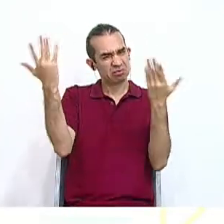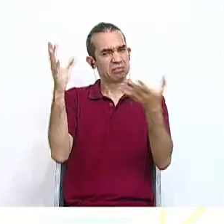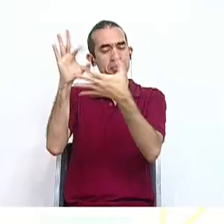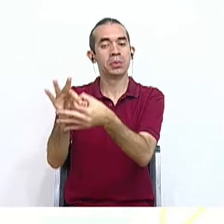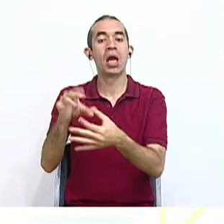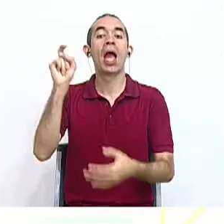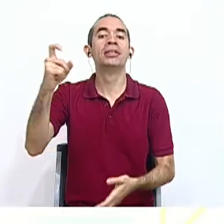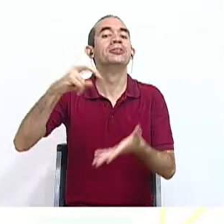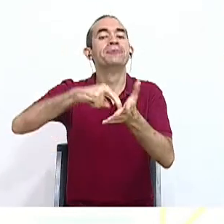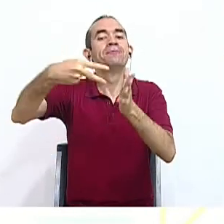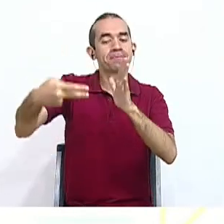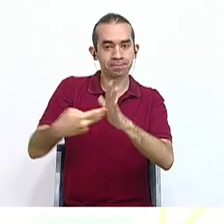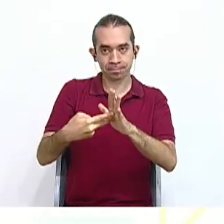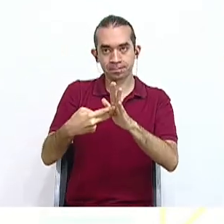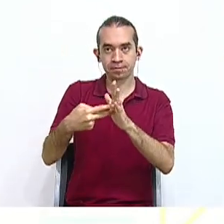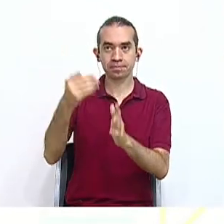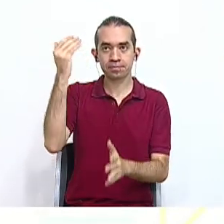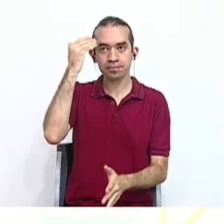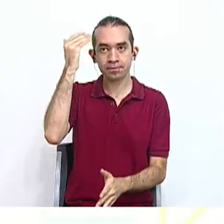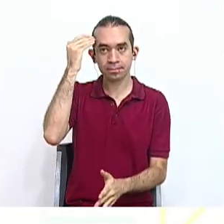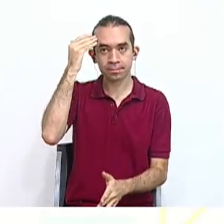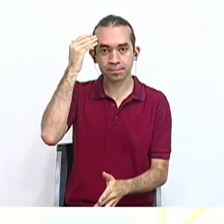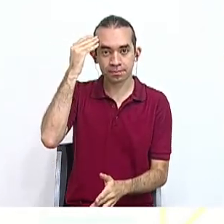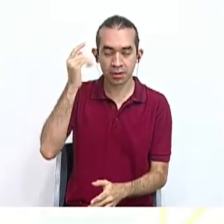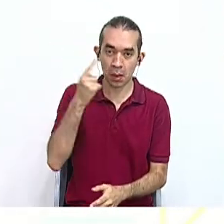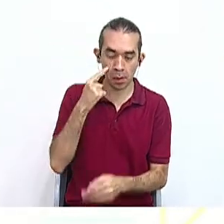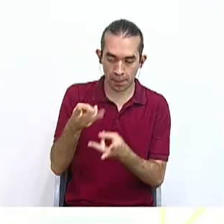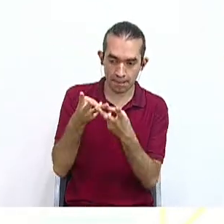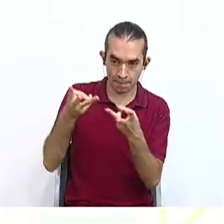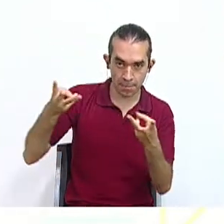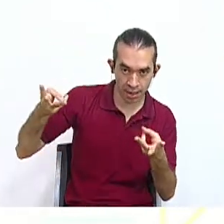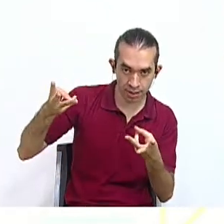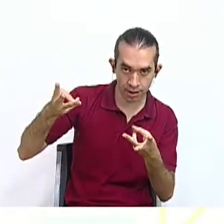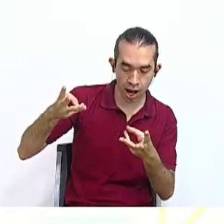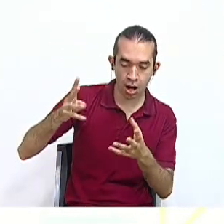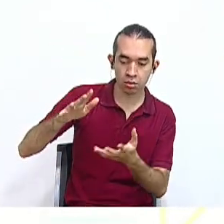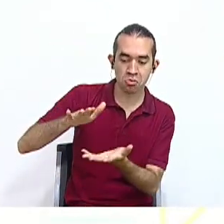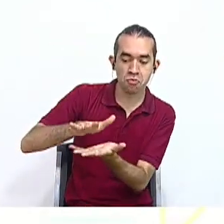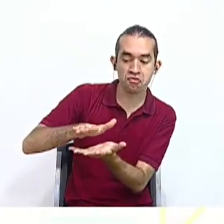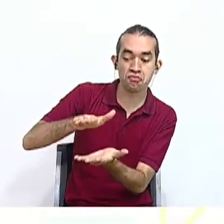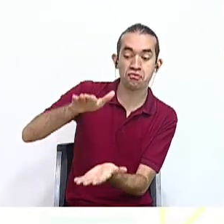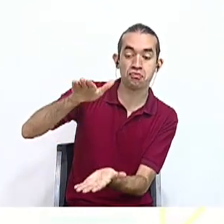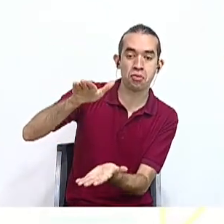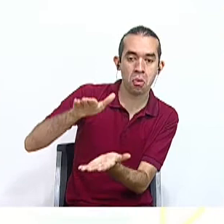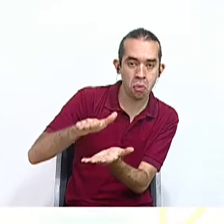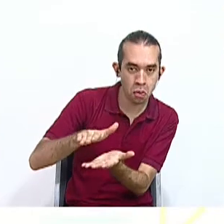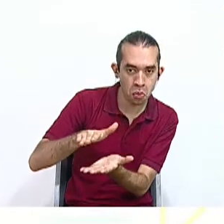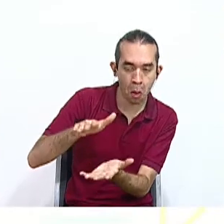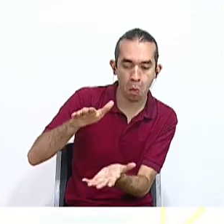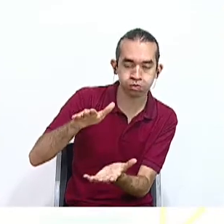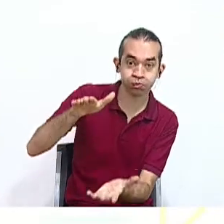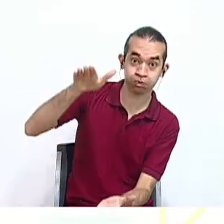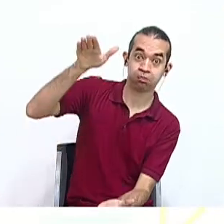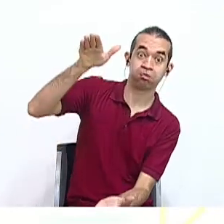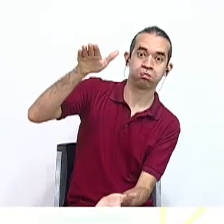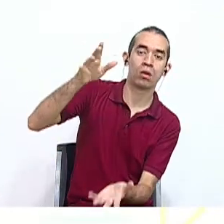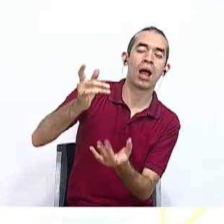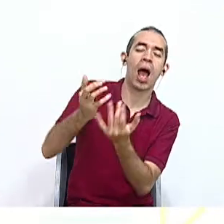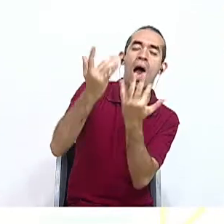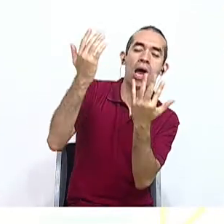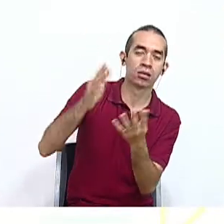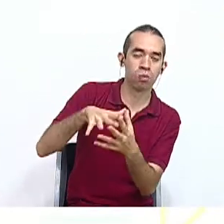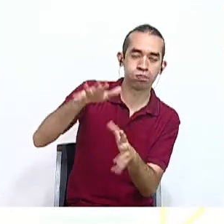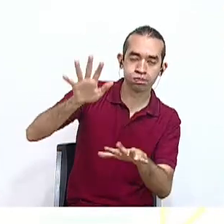X va a representar la distancia que la luz se desplaza en el material, sea líquido, sea gaseoso, cualquier tipo de material